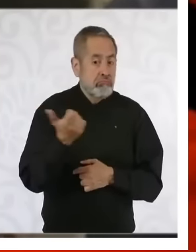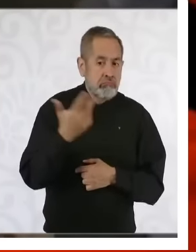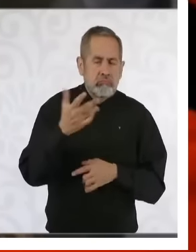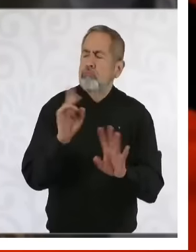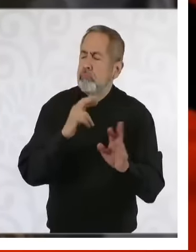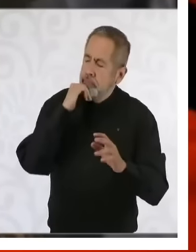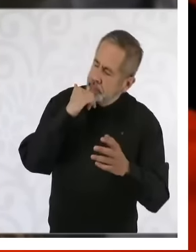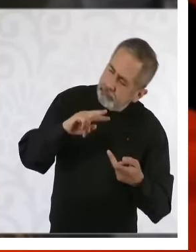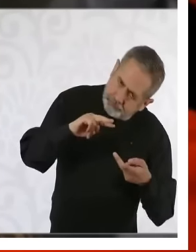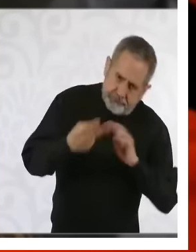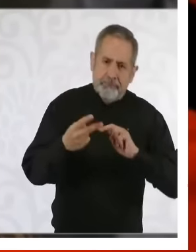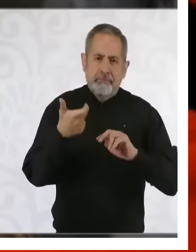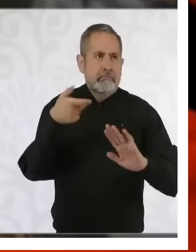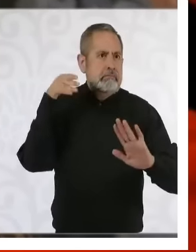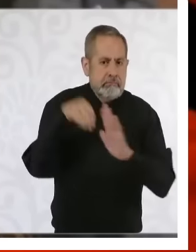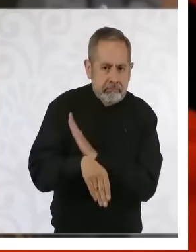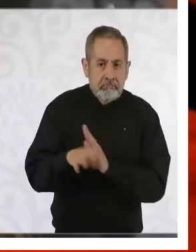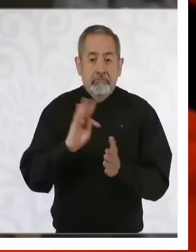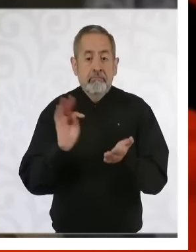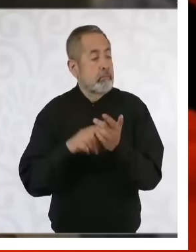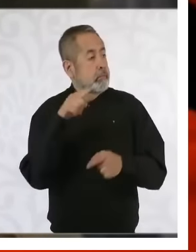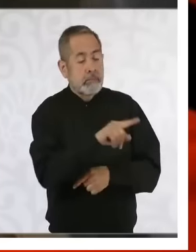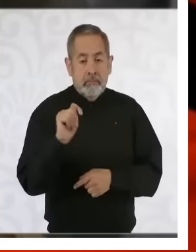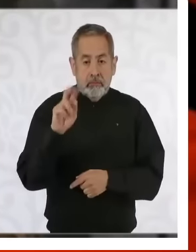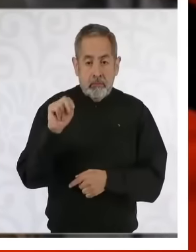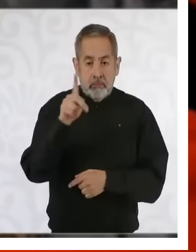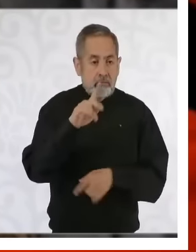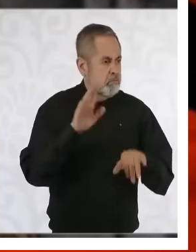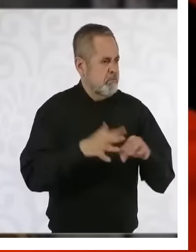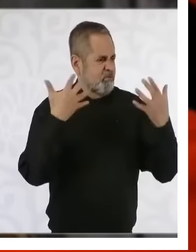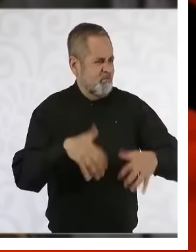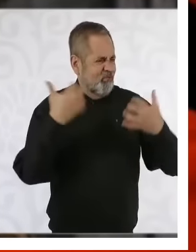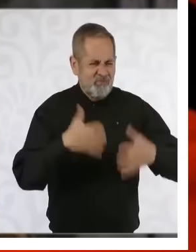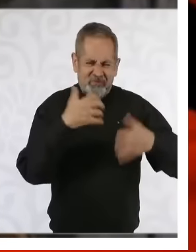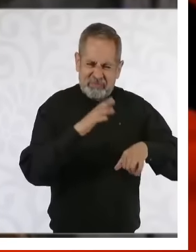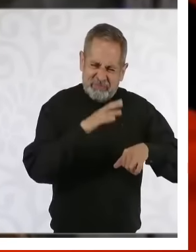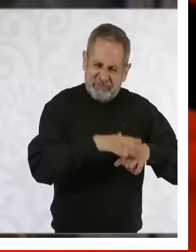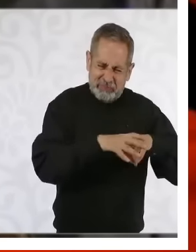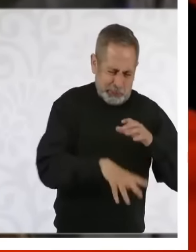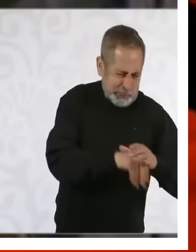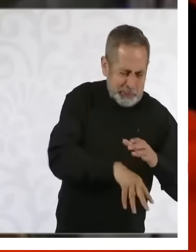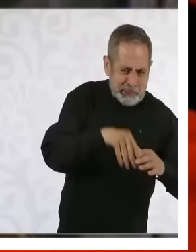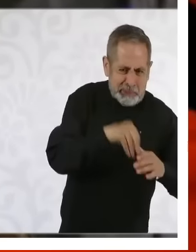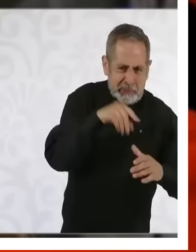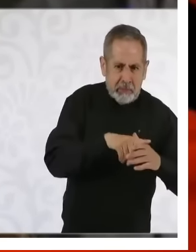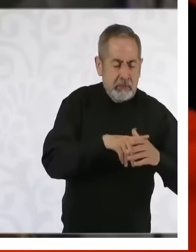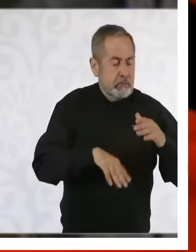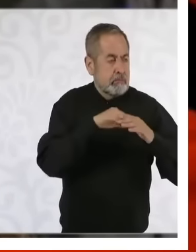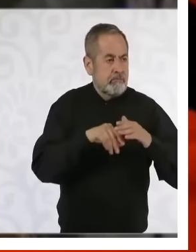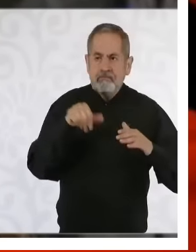perdón, si Donald Trump sube la producción de Estados Unidos al máximo. Entonces, la pregunta sería si México ya